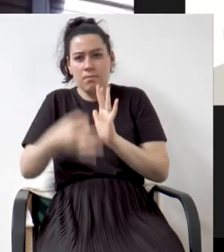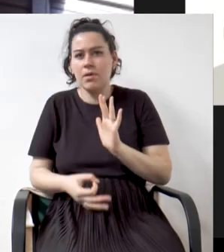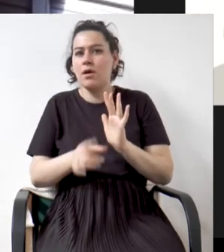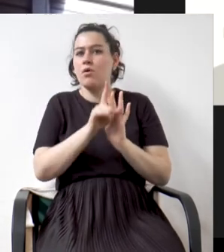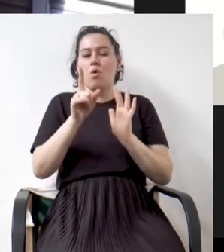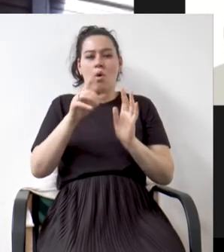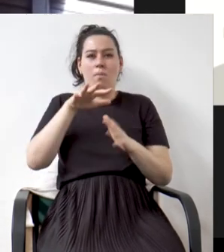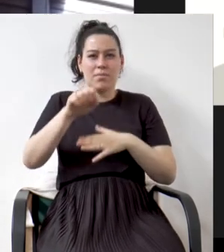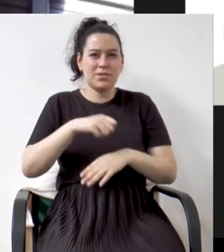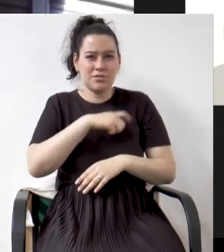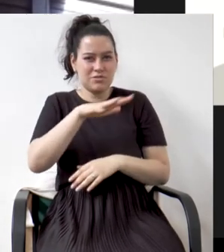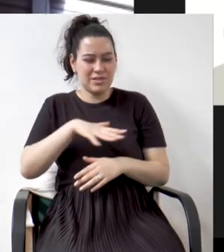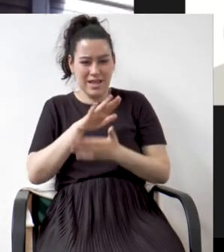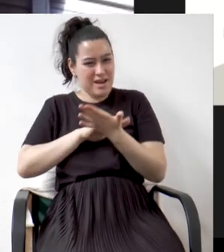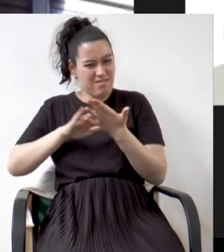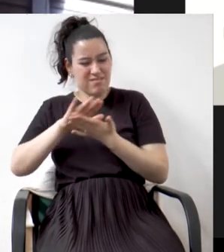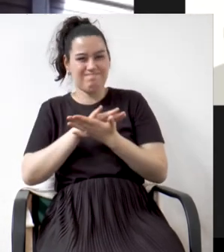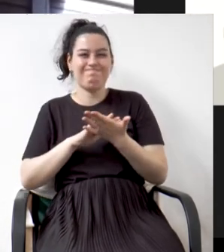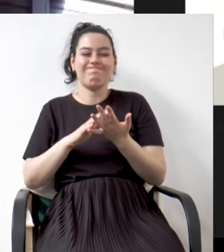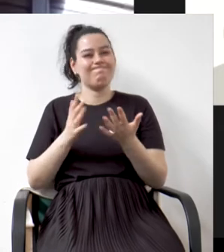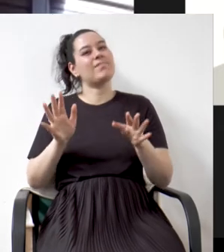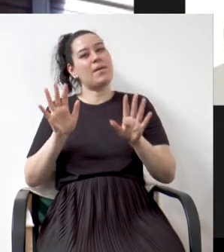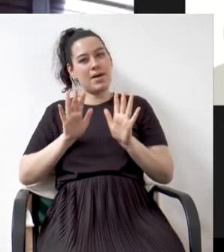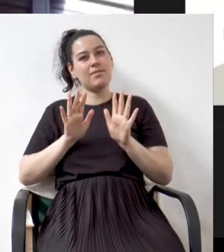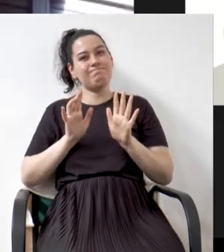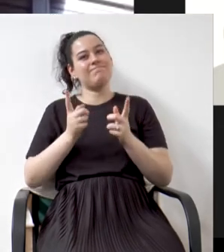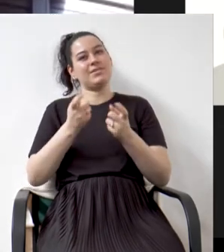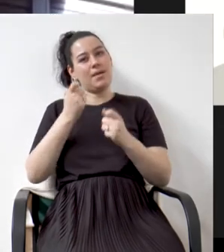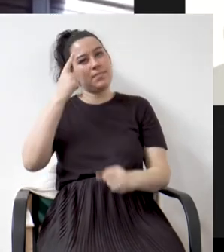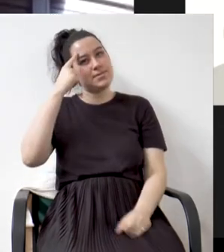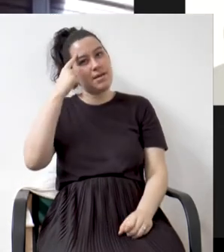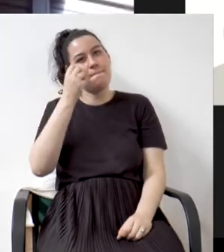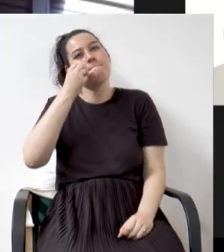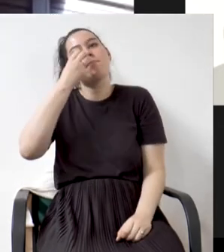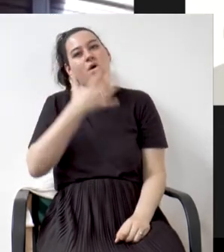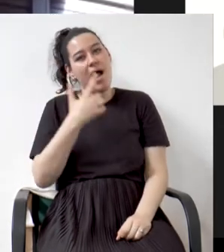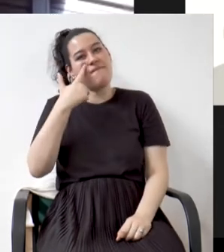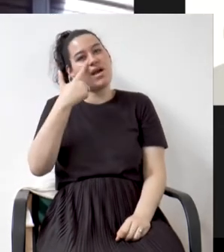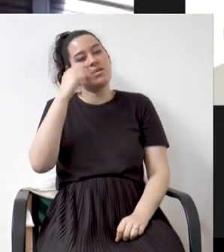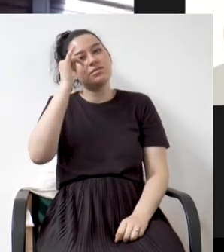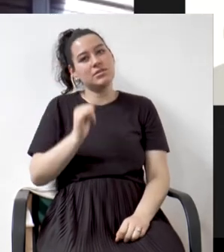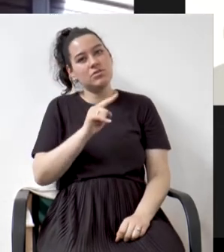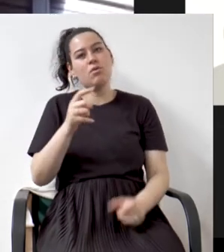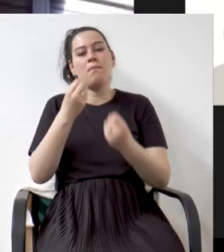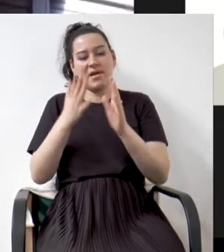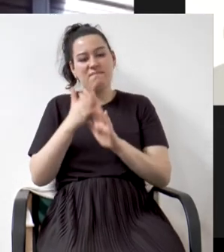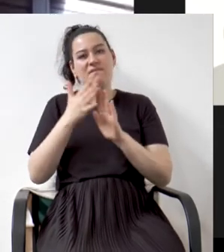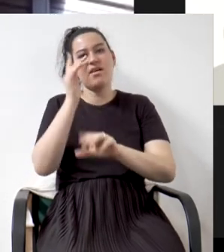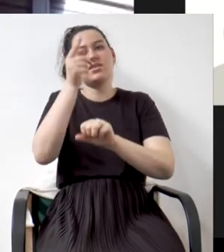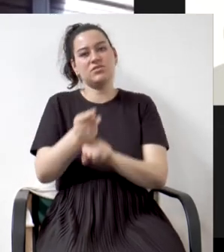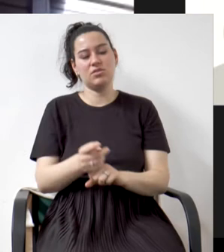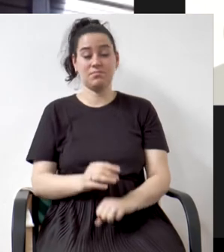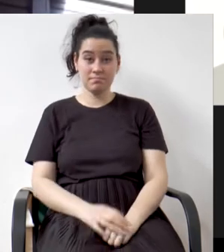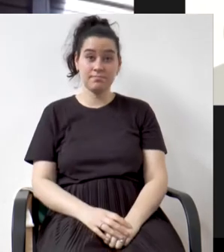compromiso con la sociedad, tal vez es necesario pensar un poco mejor por qué se está tomando esta